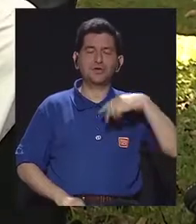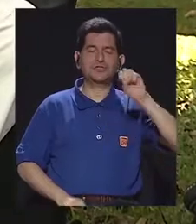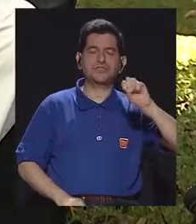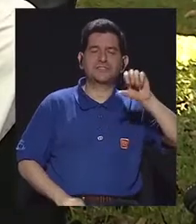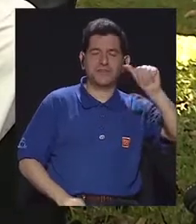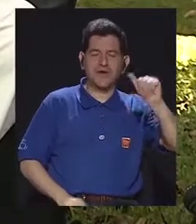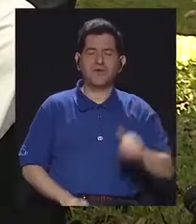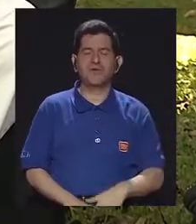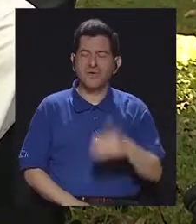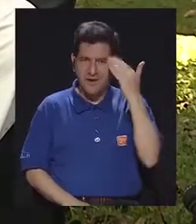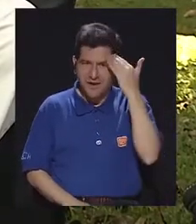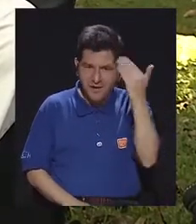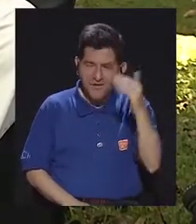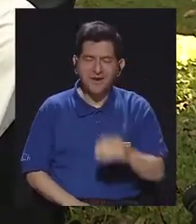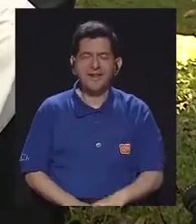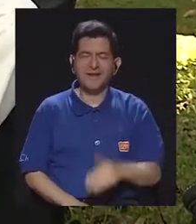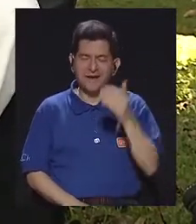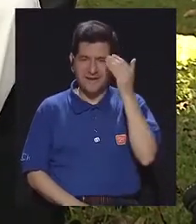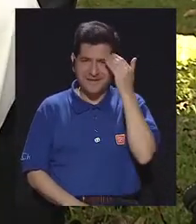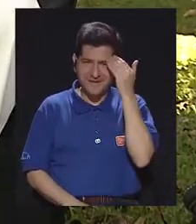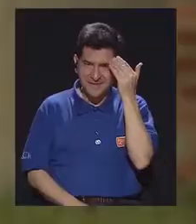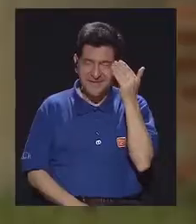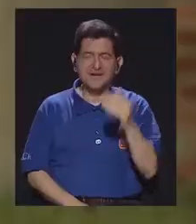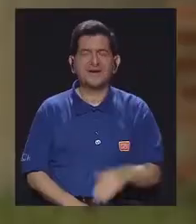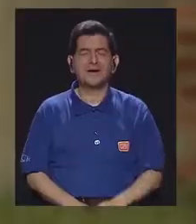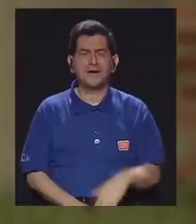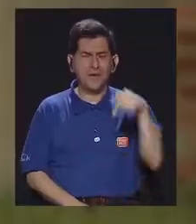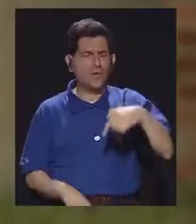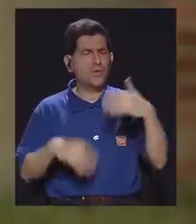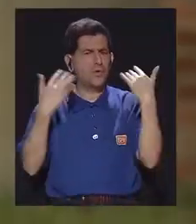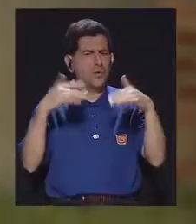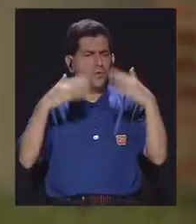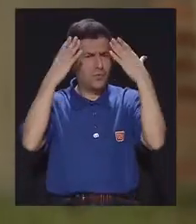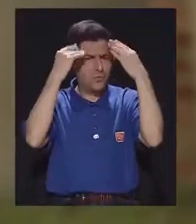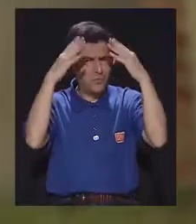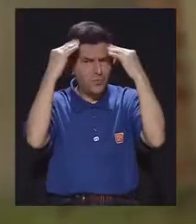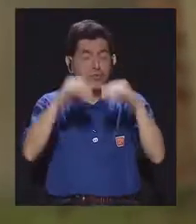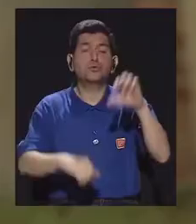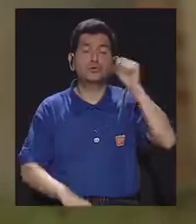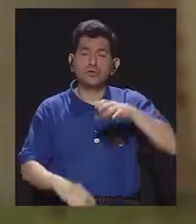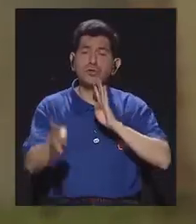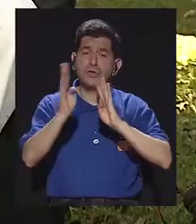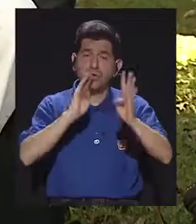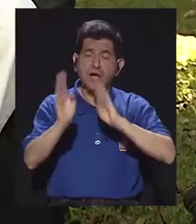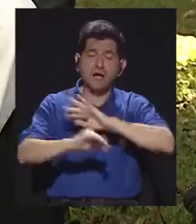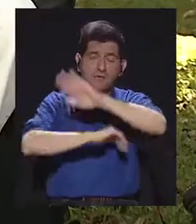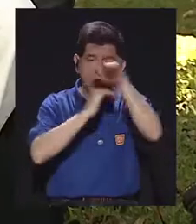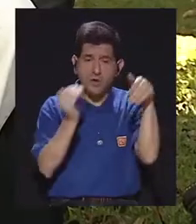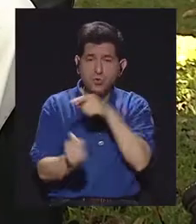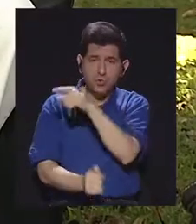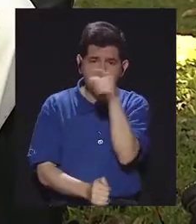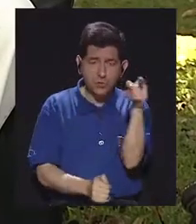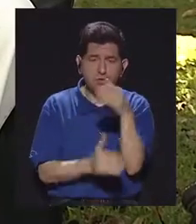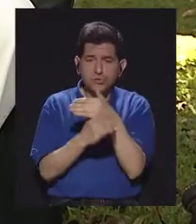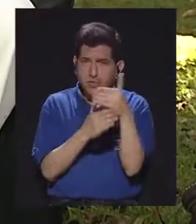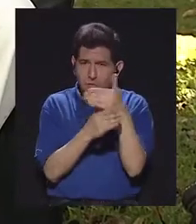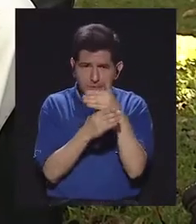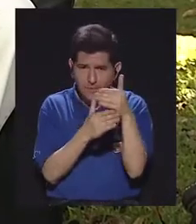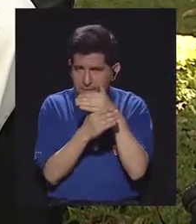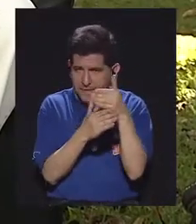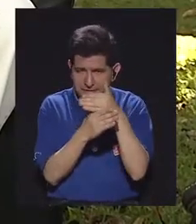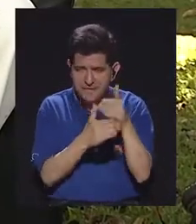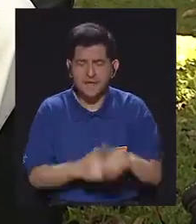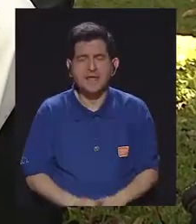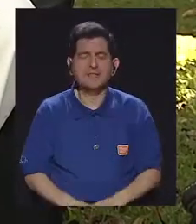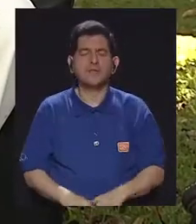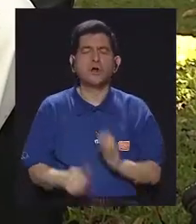Aguilar. Hola, María Hermana. Hola, Saúl. Hoy traemos muchísima información, ¿verdad? Sí, hoy vamos a hablar con todos y compartir con todos los